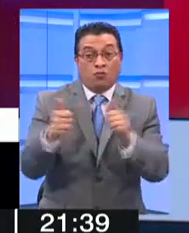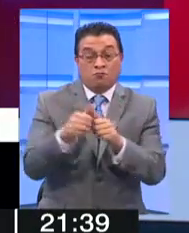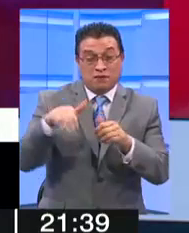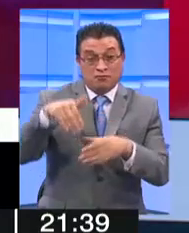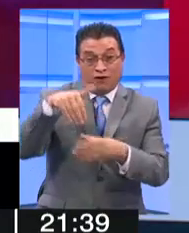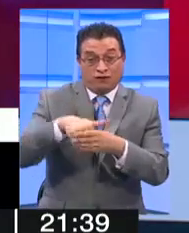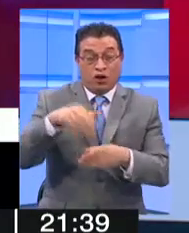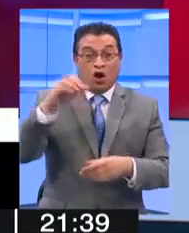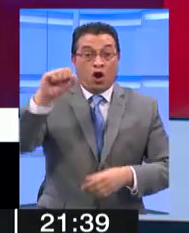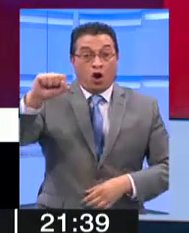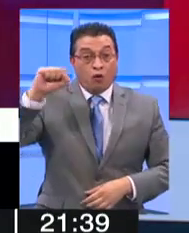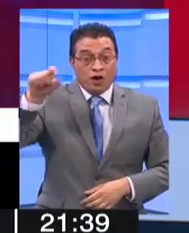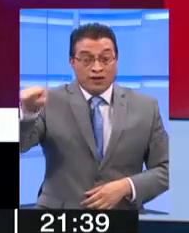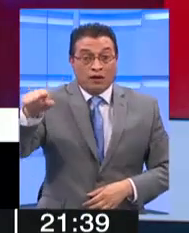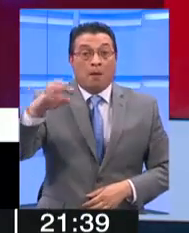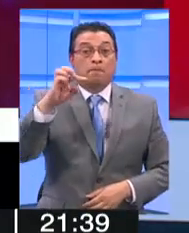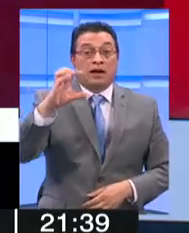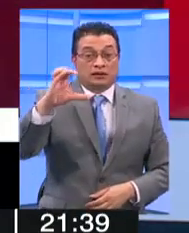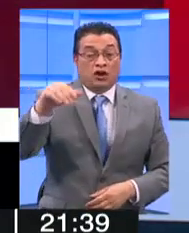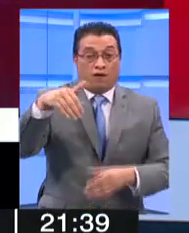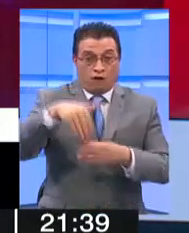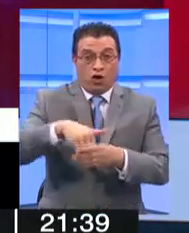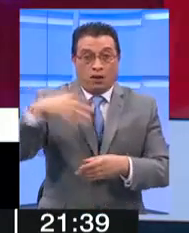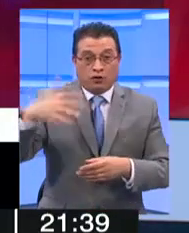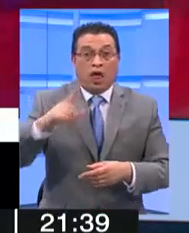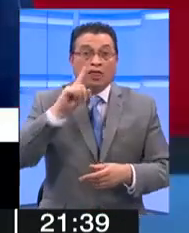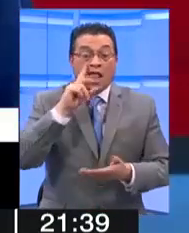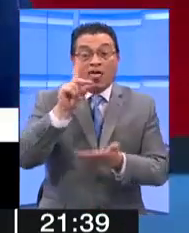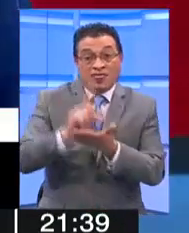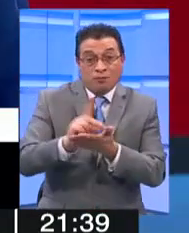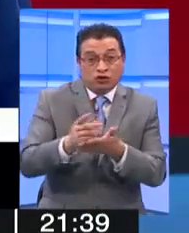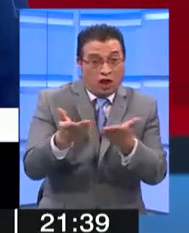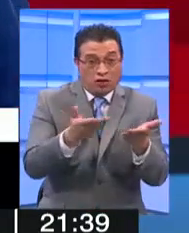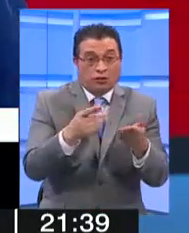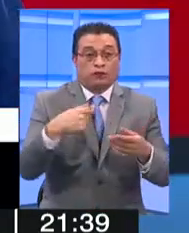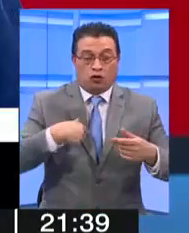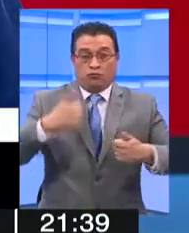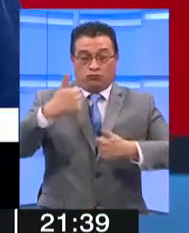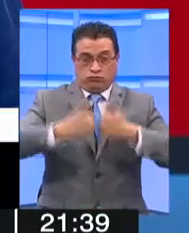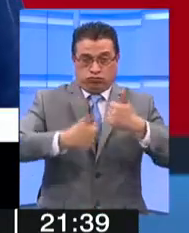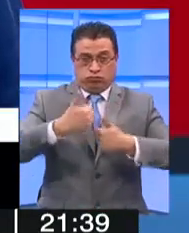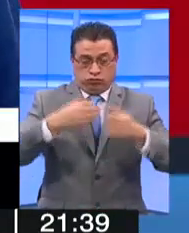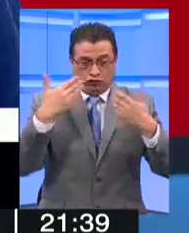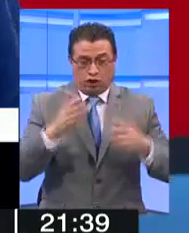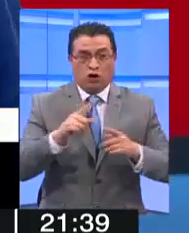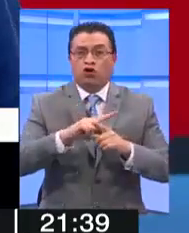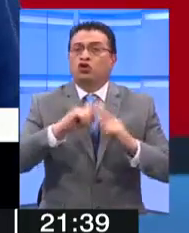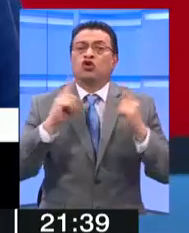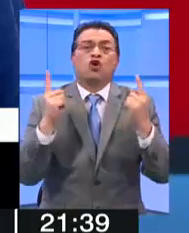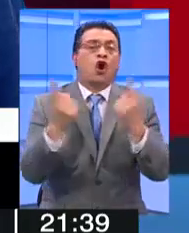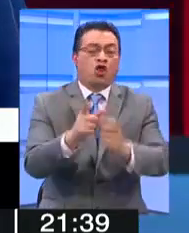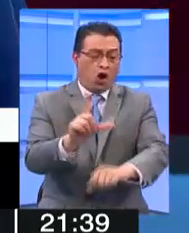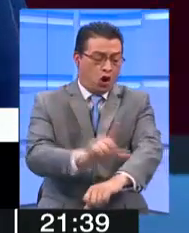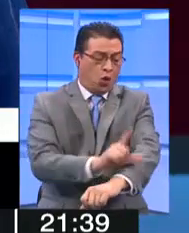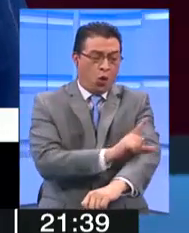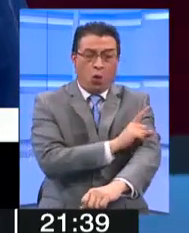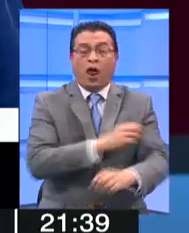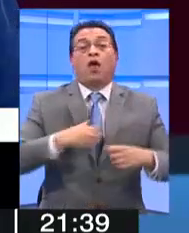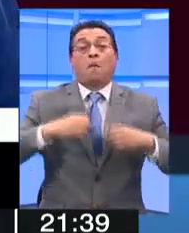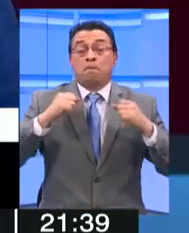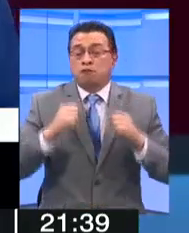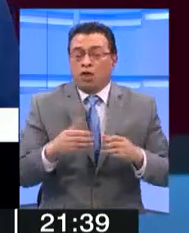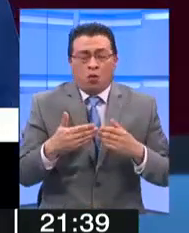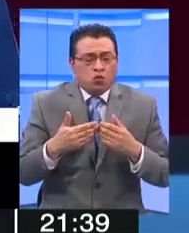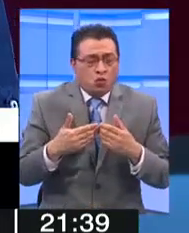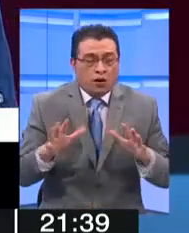Comunista en zonas donde el PC tiene hoy una votación importante y tiene diputados. A ver, nosotros vamos a competir, y eso definimos como Frente Amplio, en todos los lugares donde podamos, ¿ya? Porque